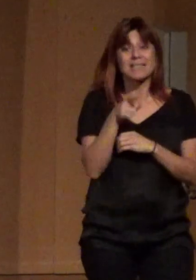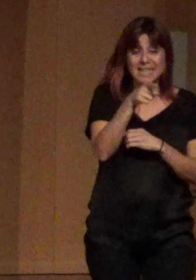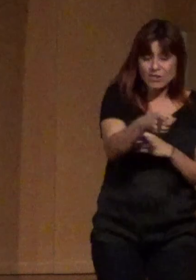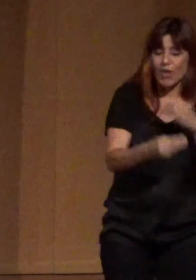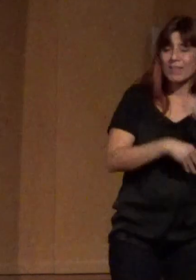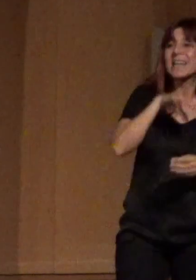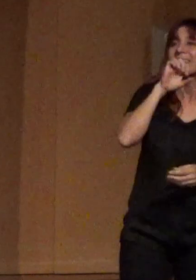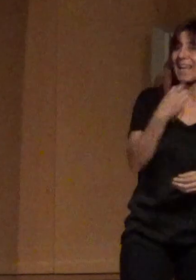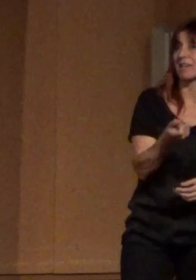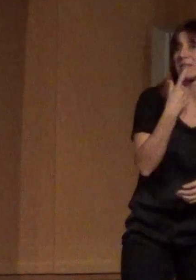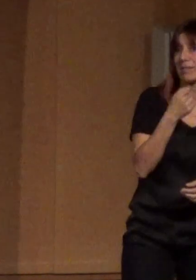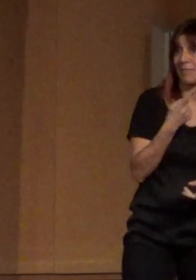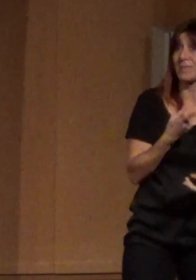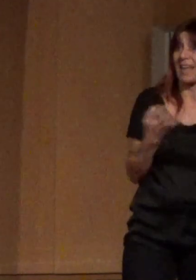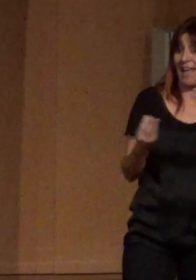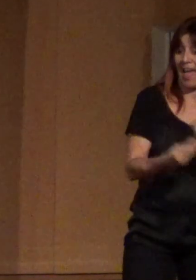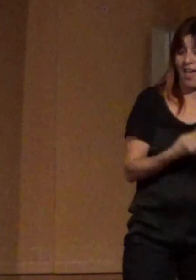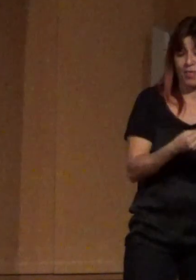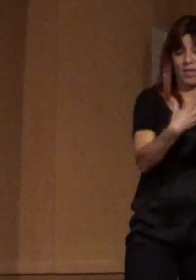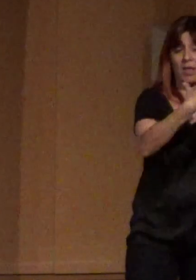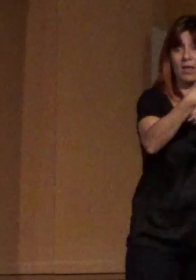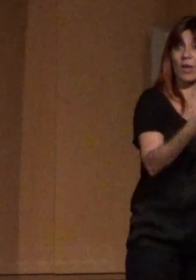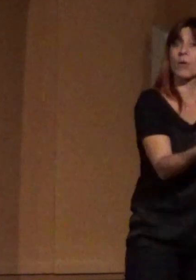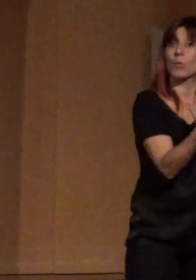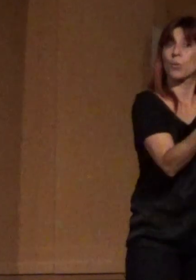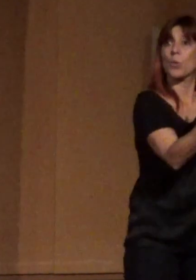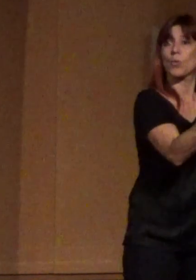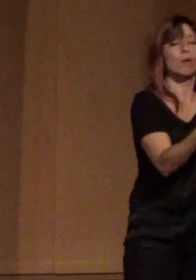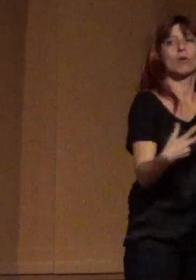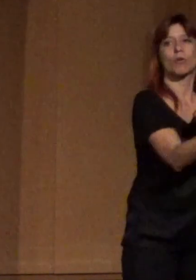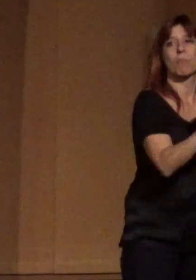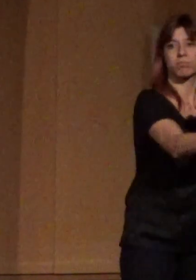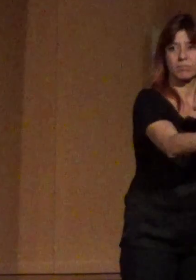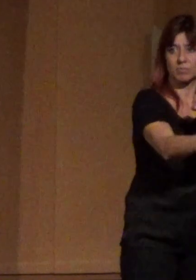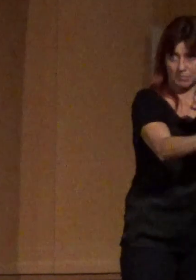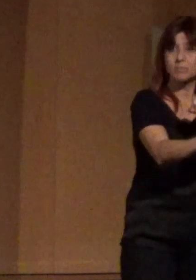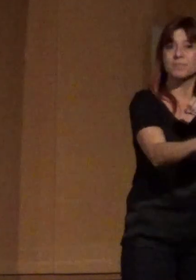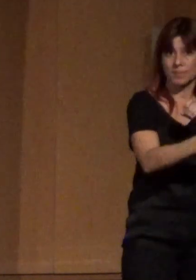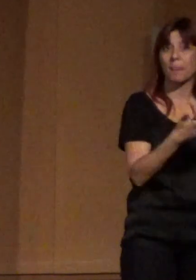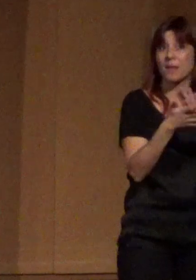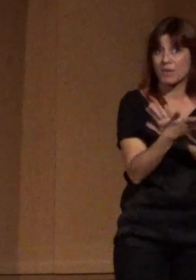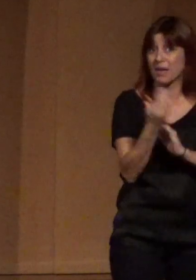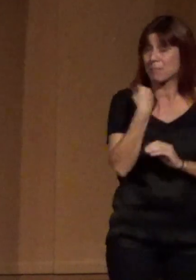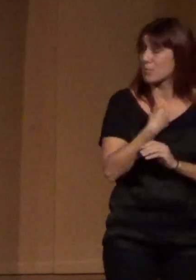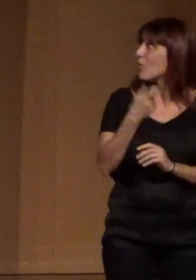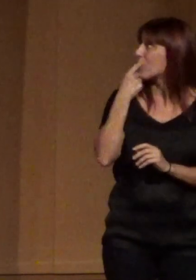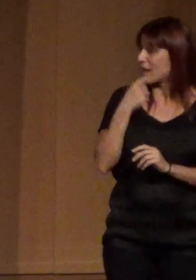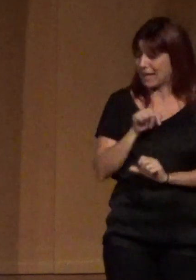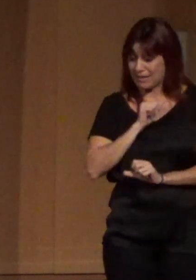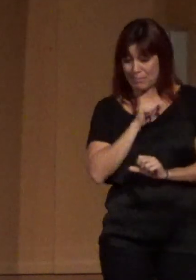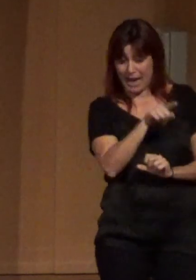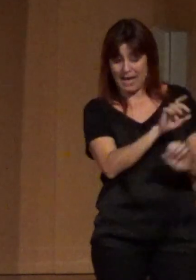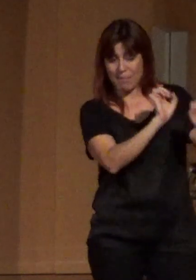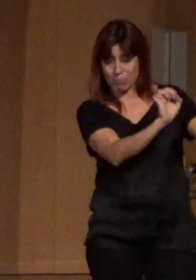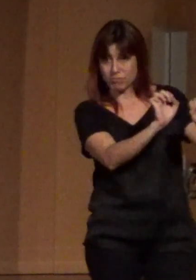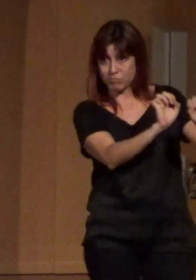fármacos, inhibir la recaptación. ¿Cómo se hace eso? Pues cuando va a reabsorberse, los fármacos que están aquí arriba esperando bloquean